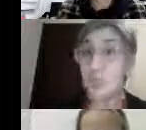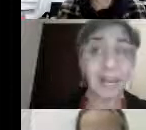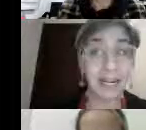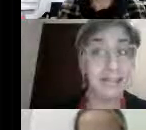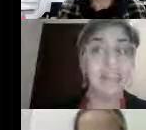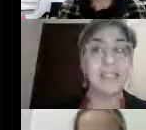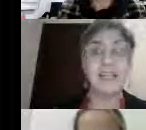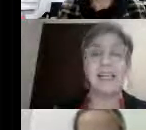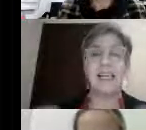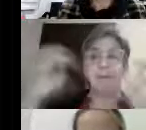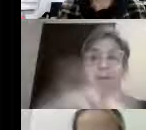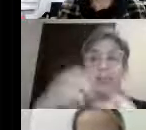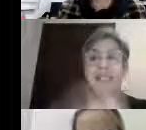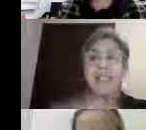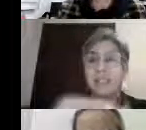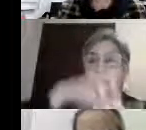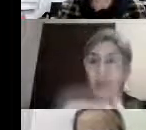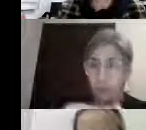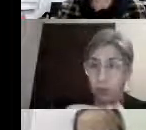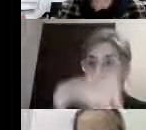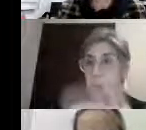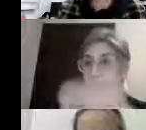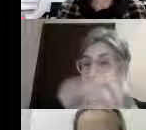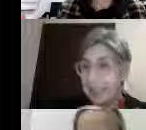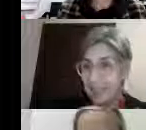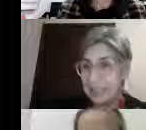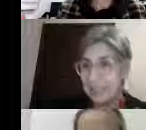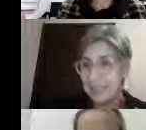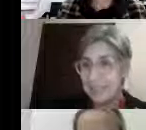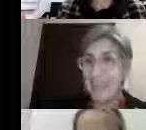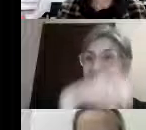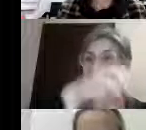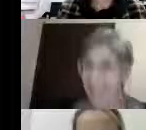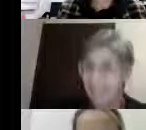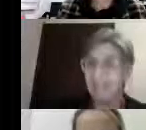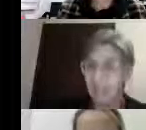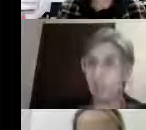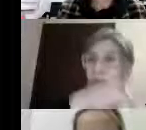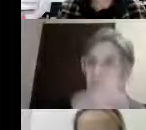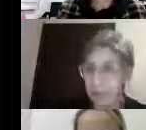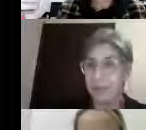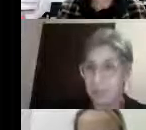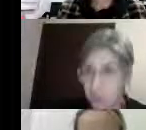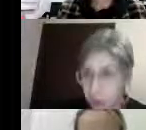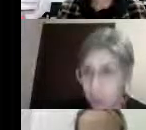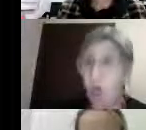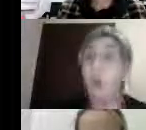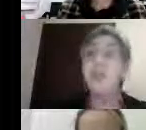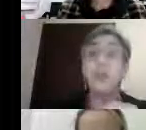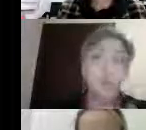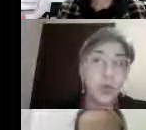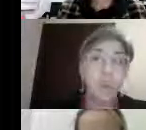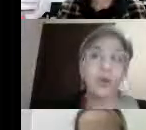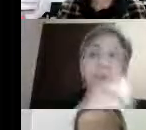Incluso muchas de estas redes tienen ya puesto como propagandas que tienen que ver con formas de prevención,